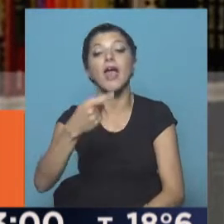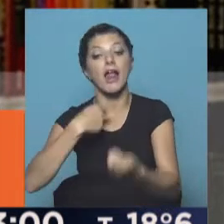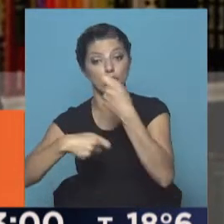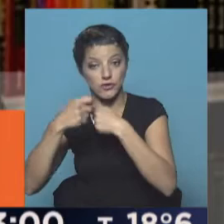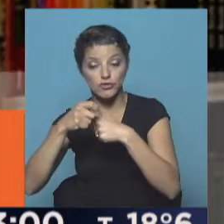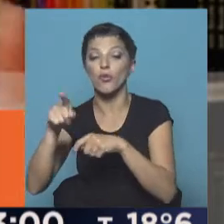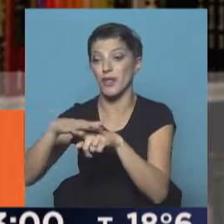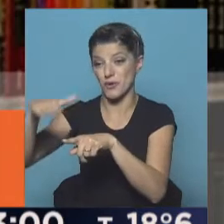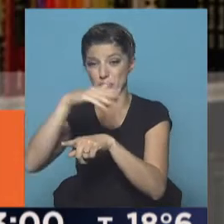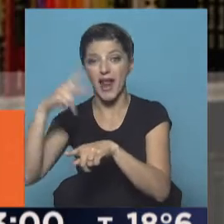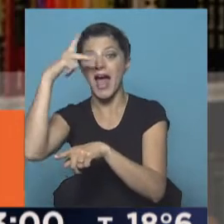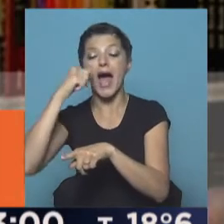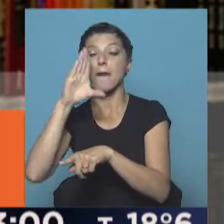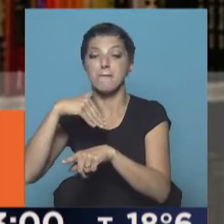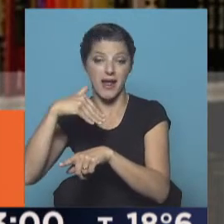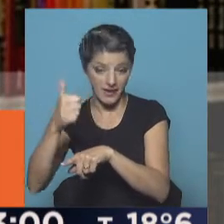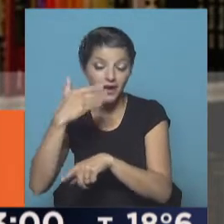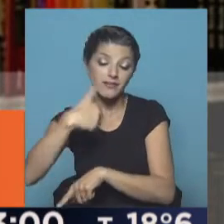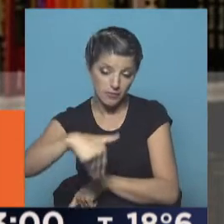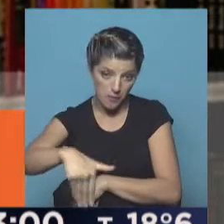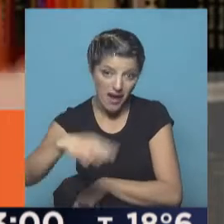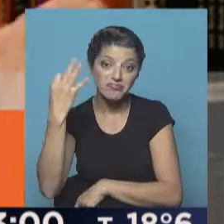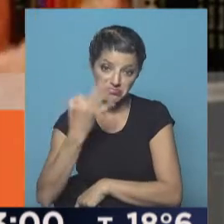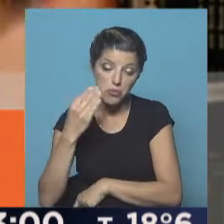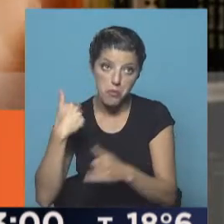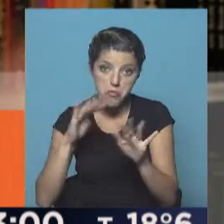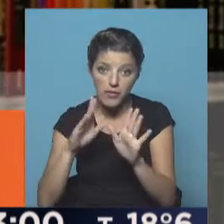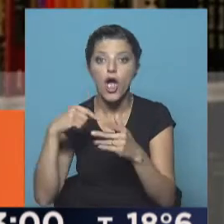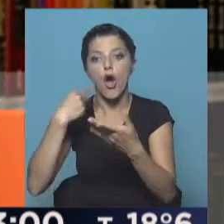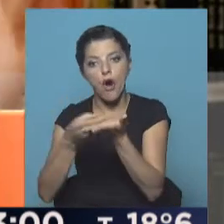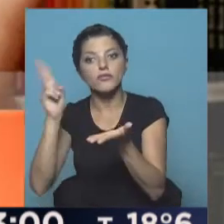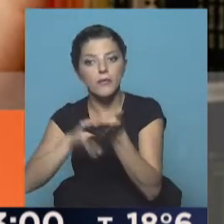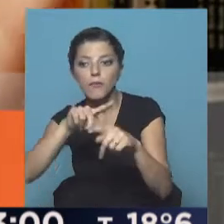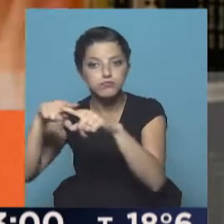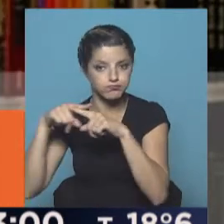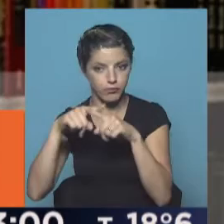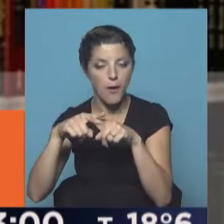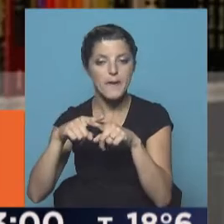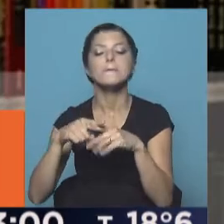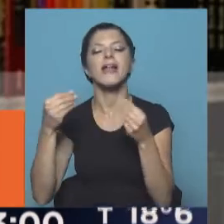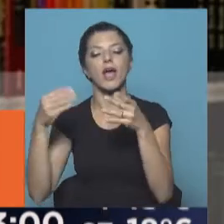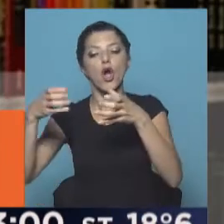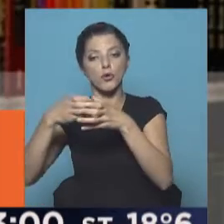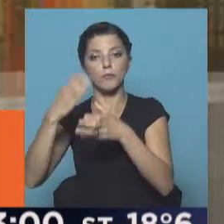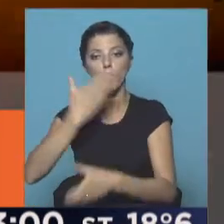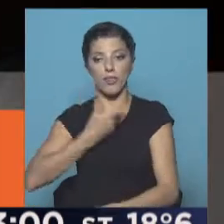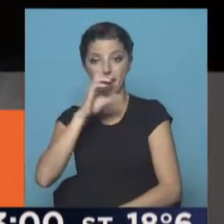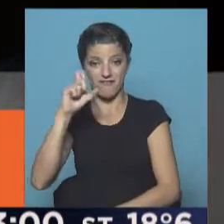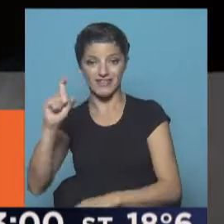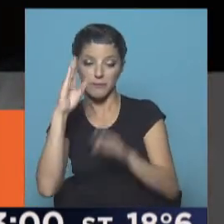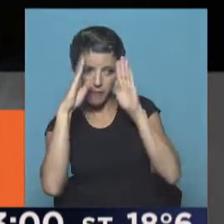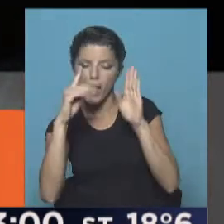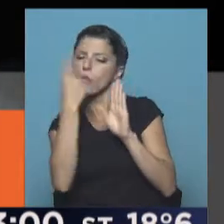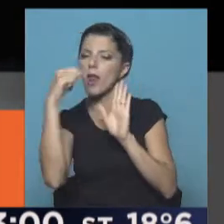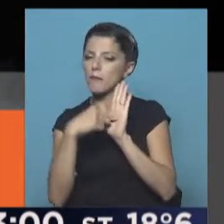Habana, que se reabrirá probablemente para que las FARC considere esas peticiones.